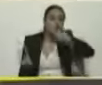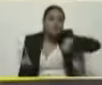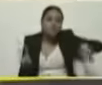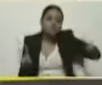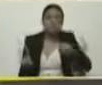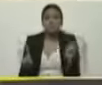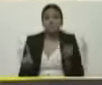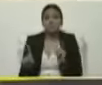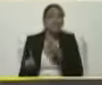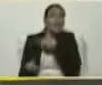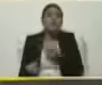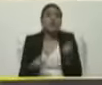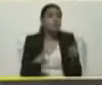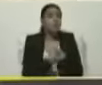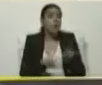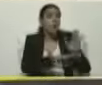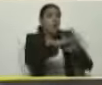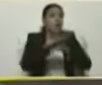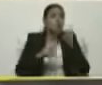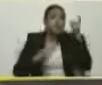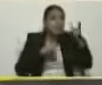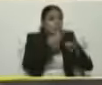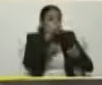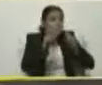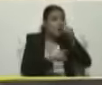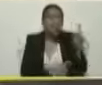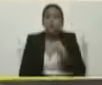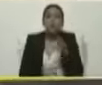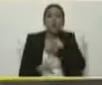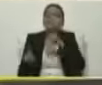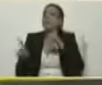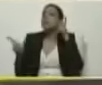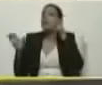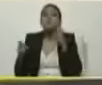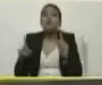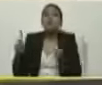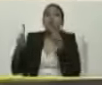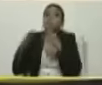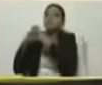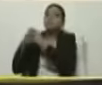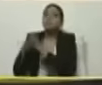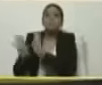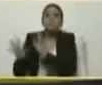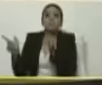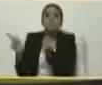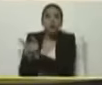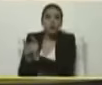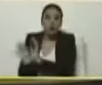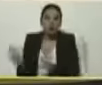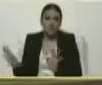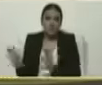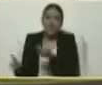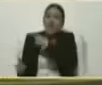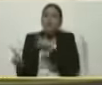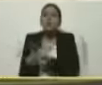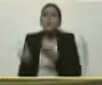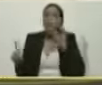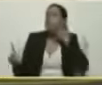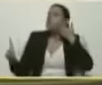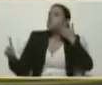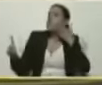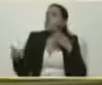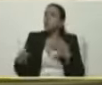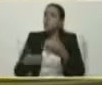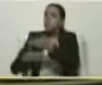ellos no consultan a nadie. Ellos solamente oyen al norte. Y son muy ególatras. Tienen un